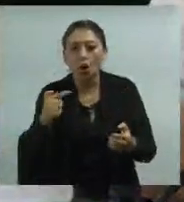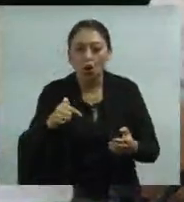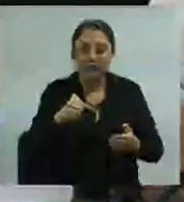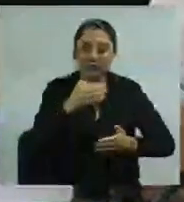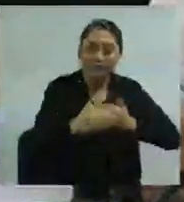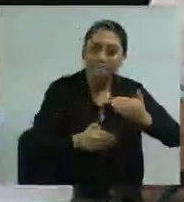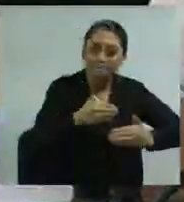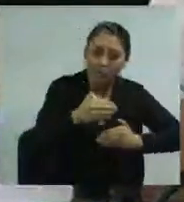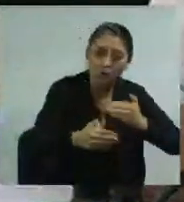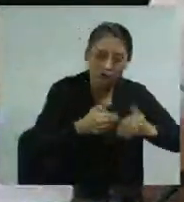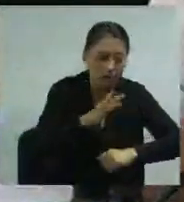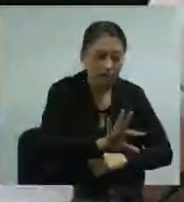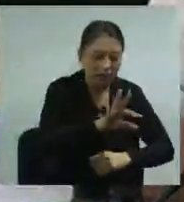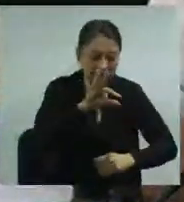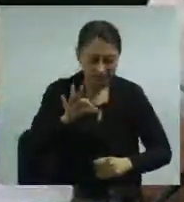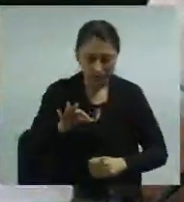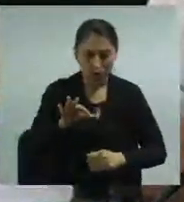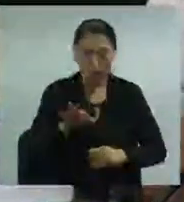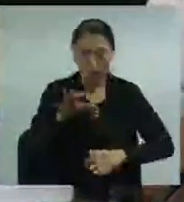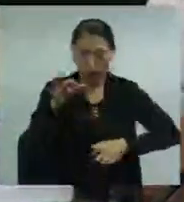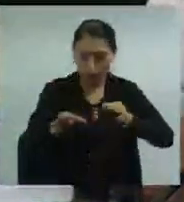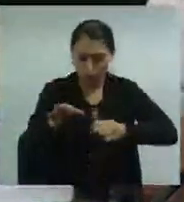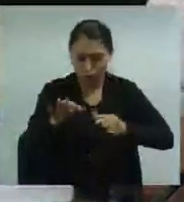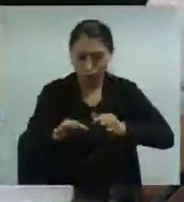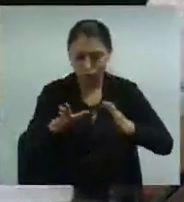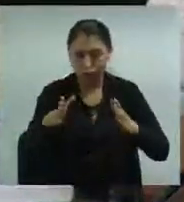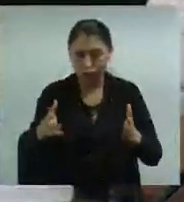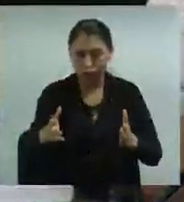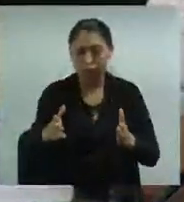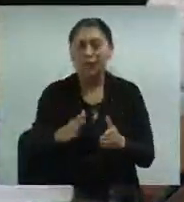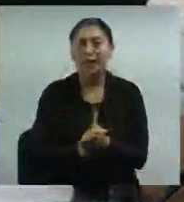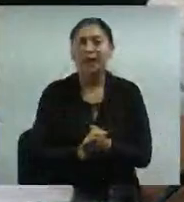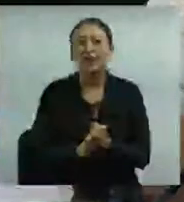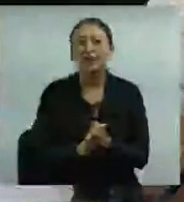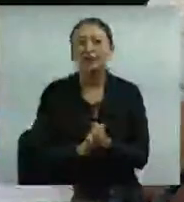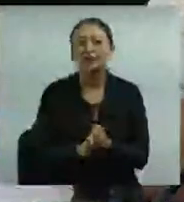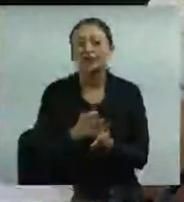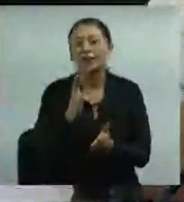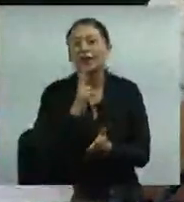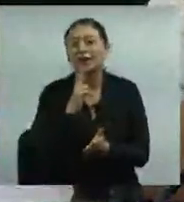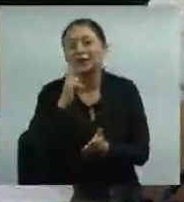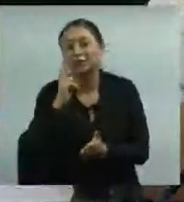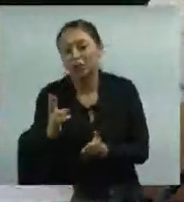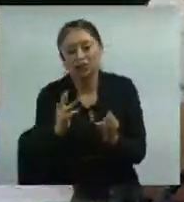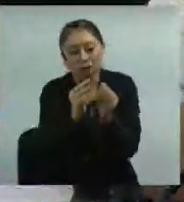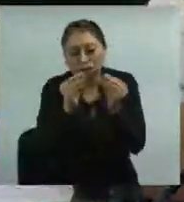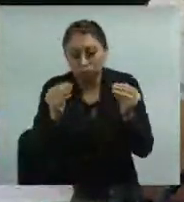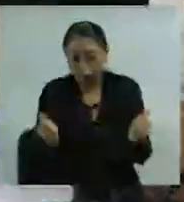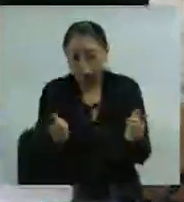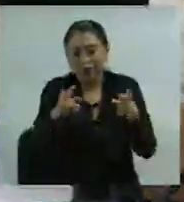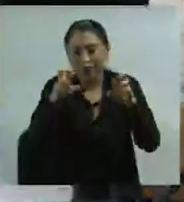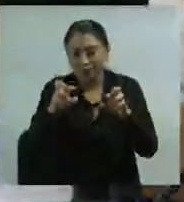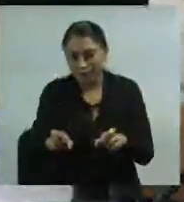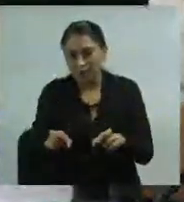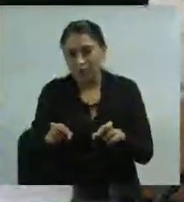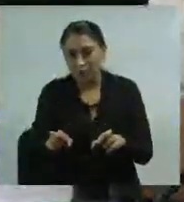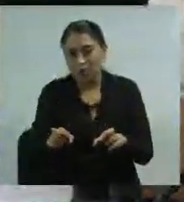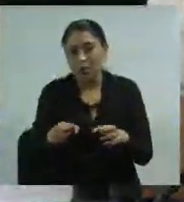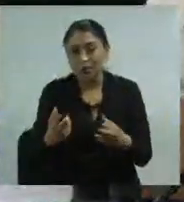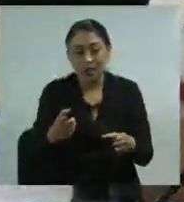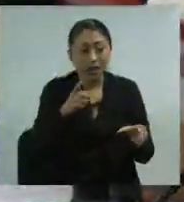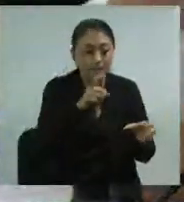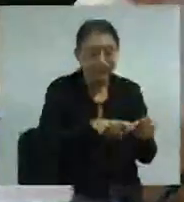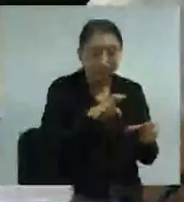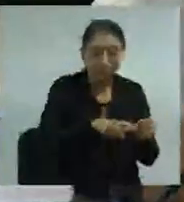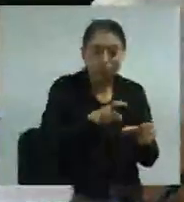de Corte Suprema de Justicia y Cortes de Apelaciones respondan a la petición de la ciudadanía, que es que sea un proceso participativo y un